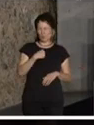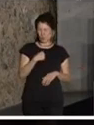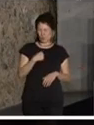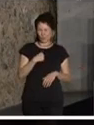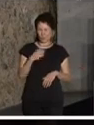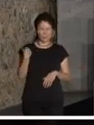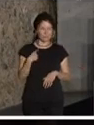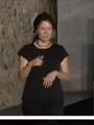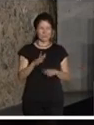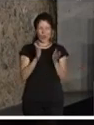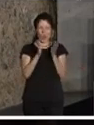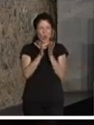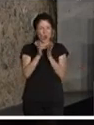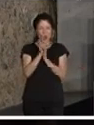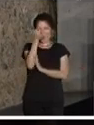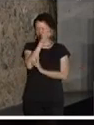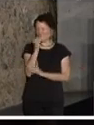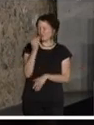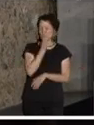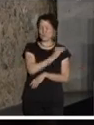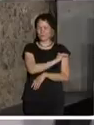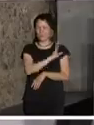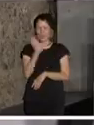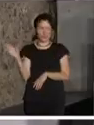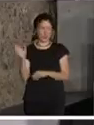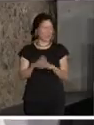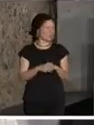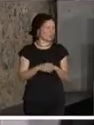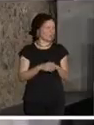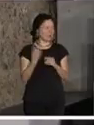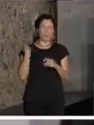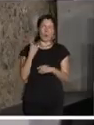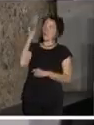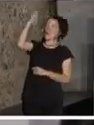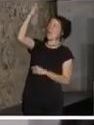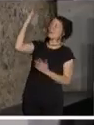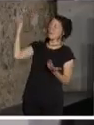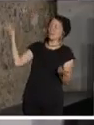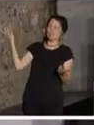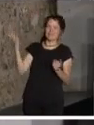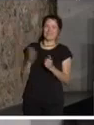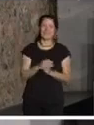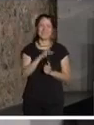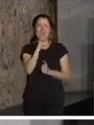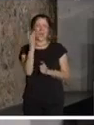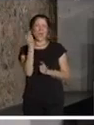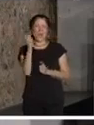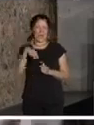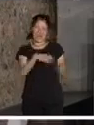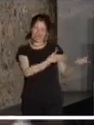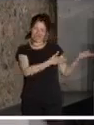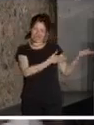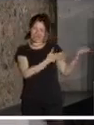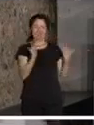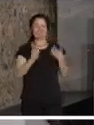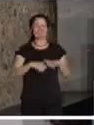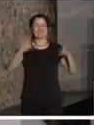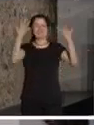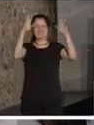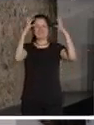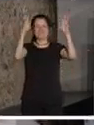al mejor compañero de baile aunque le llegue al ombligo y es Joaquín Macías